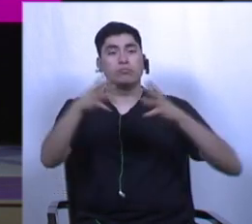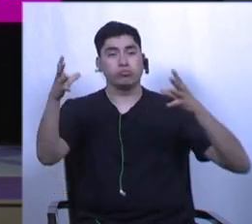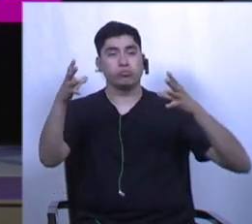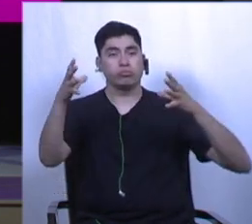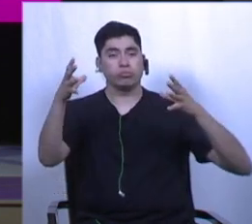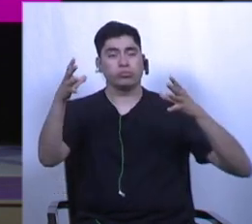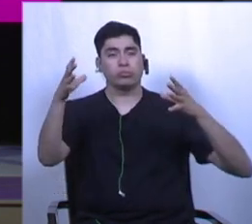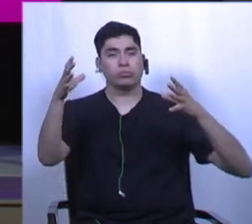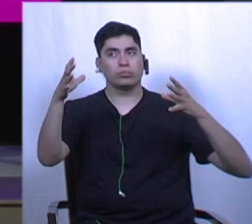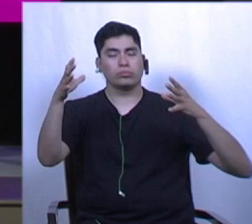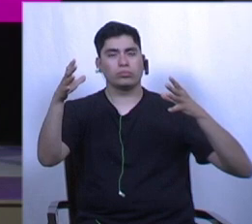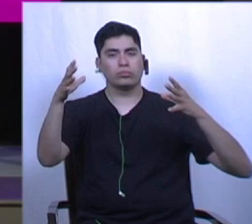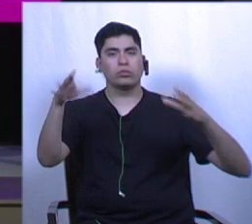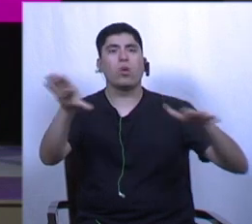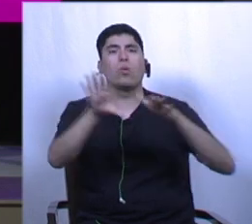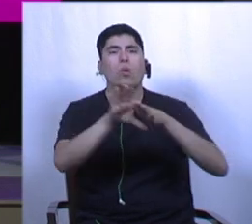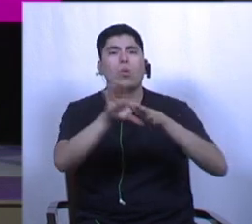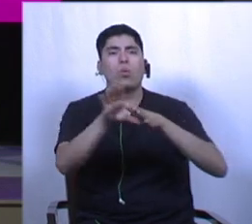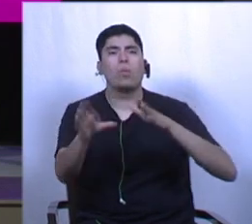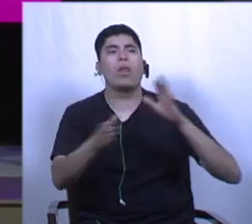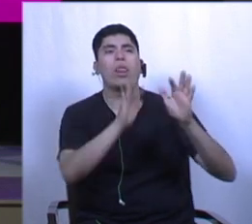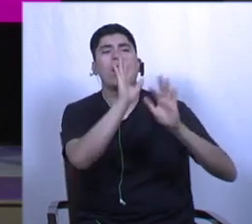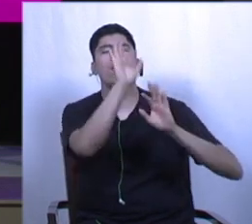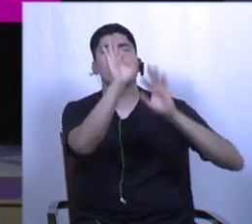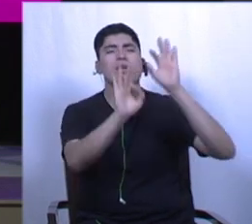la secuencia de los seres humanos